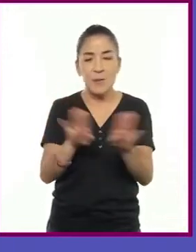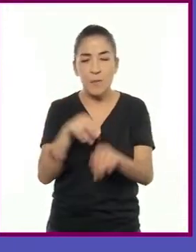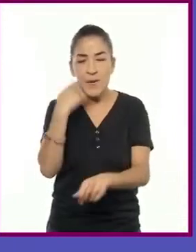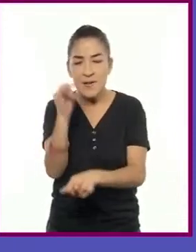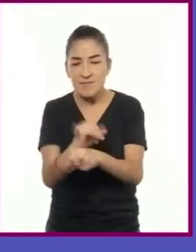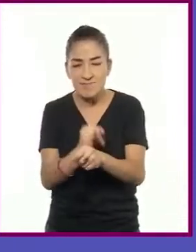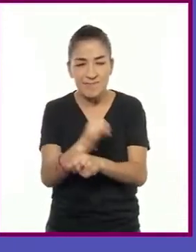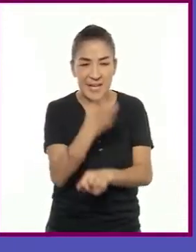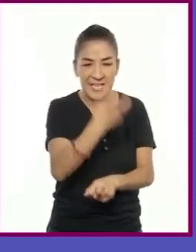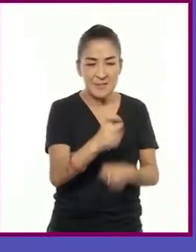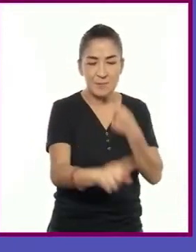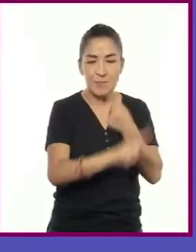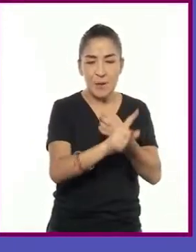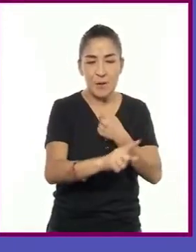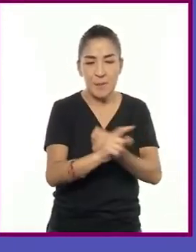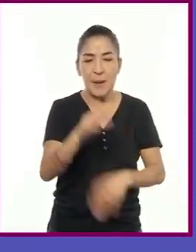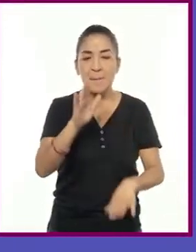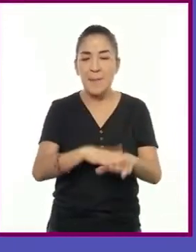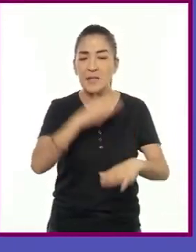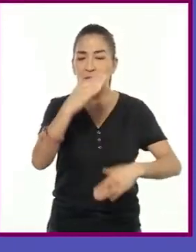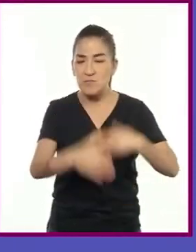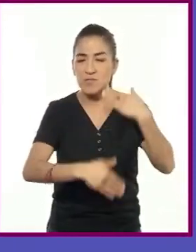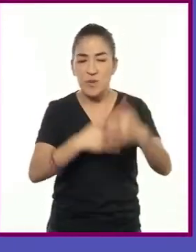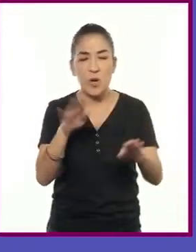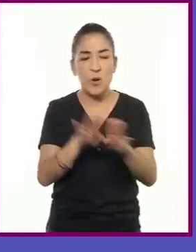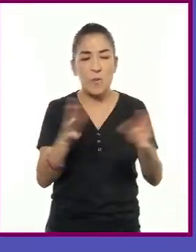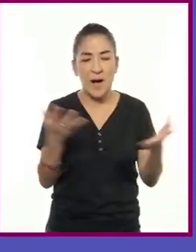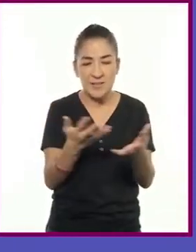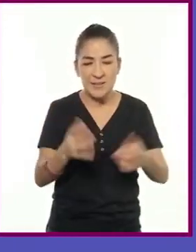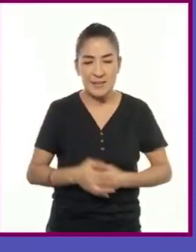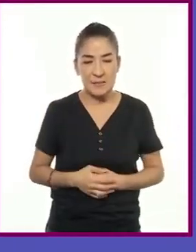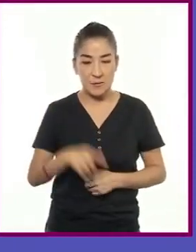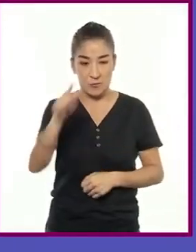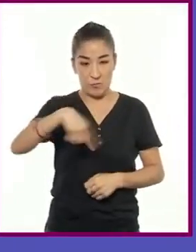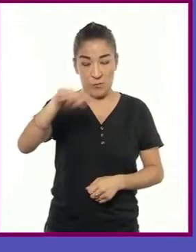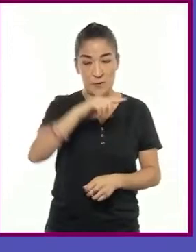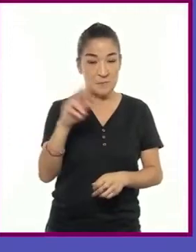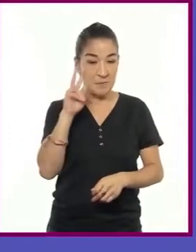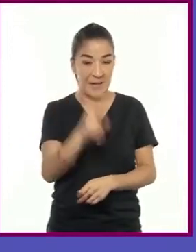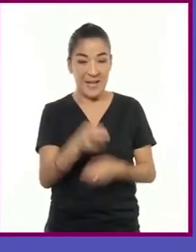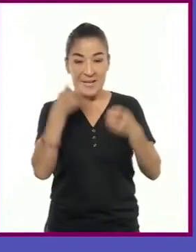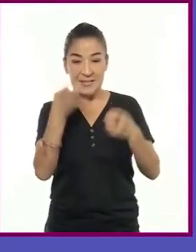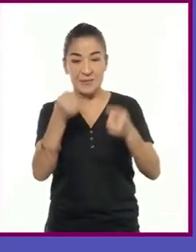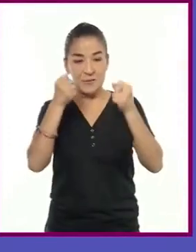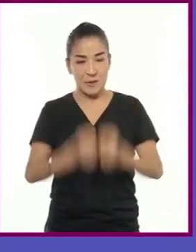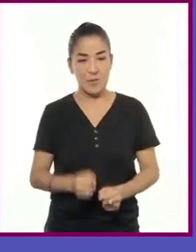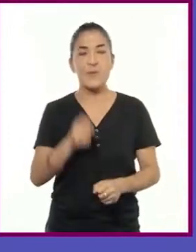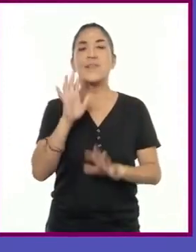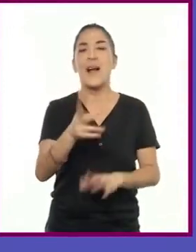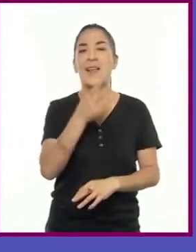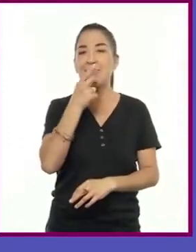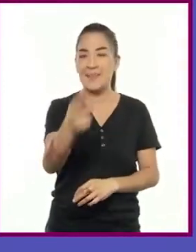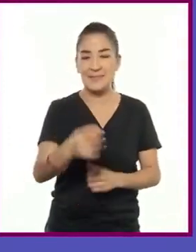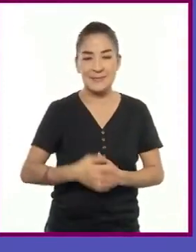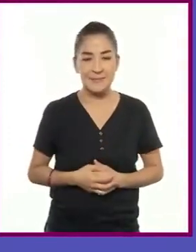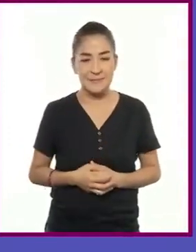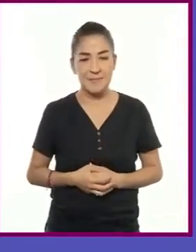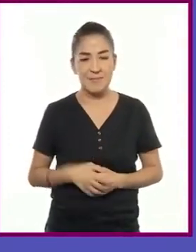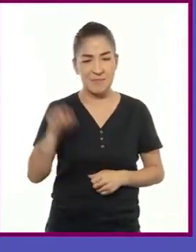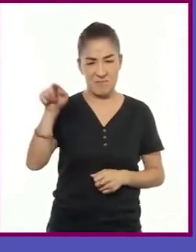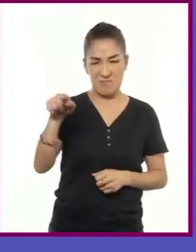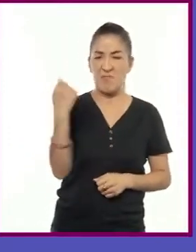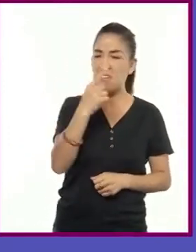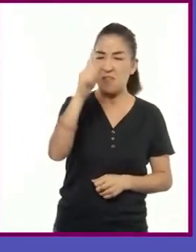más, tan cerca del paso y jornada que han de hacer. Concertaos todos a una en lo que habéis de decir. ¿Qué es tu